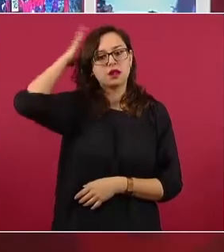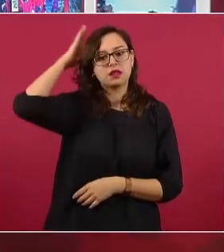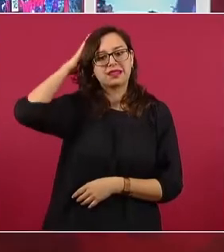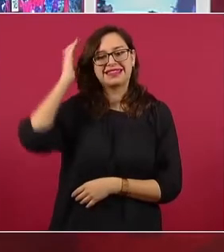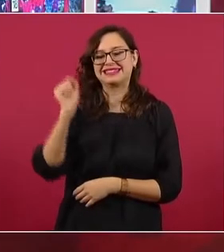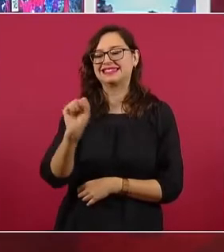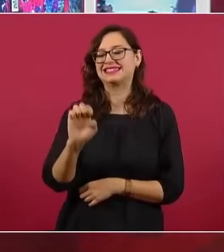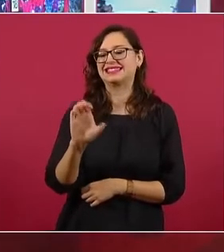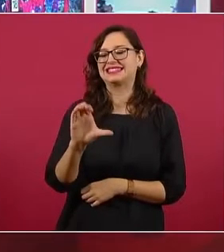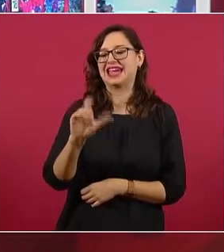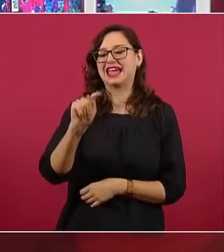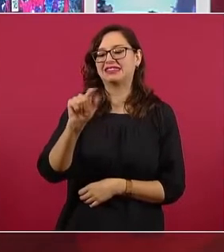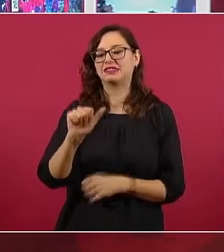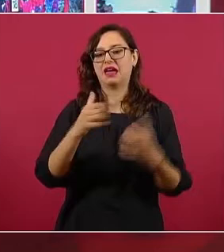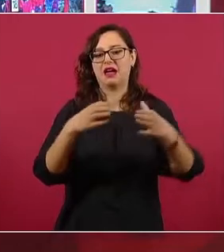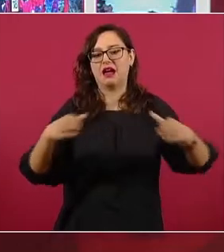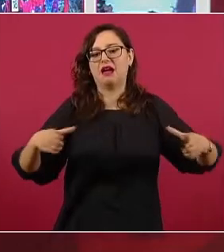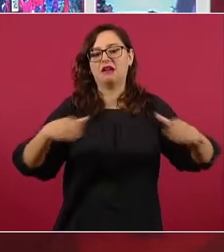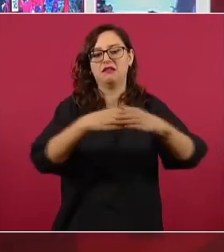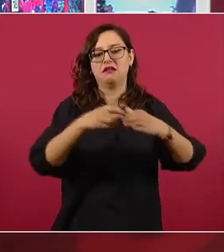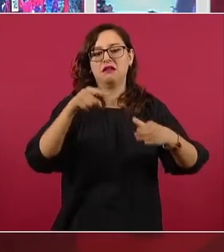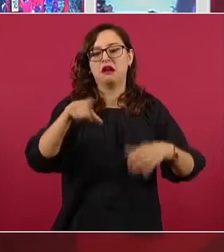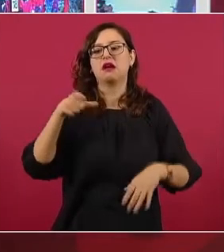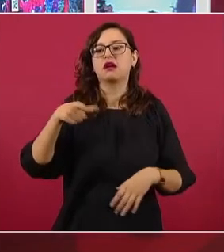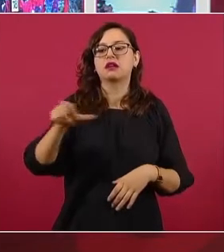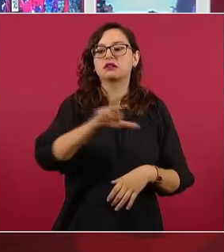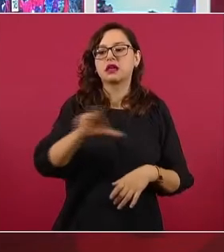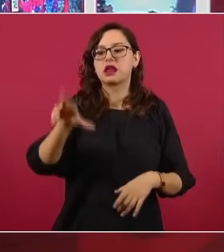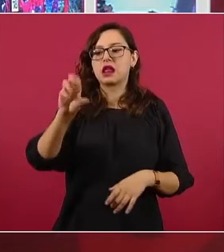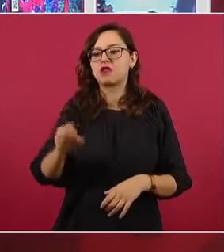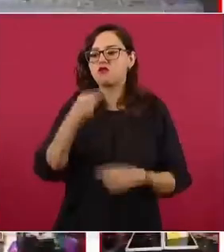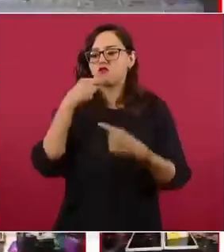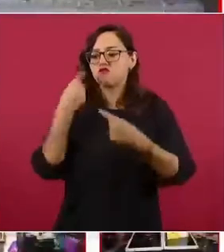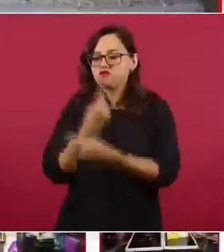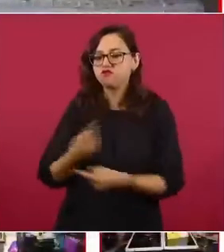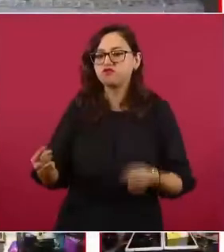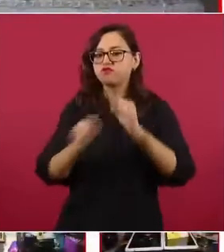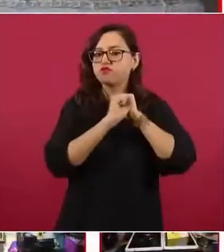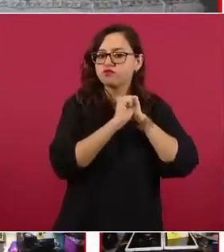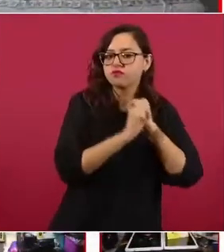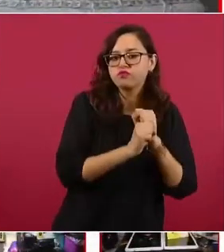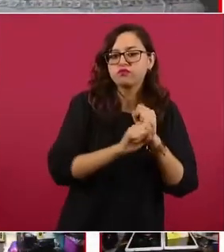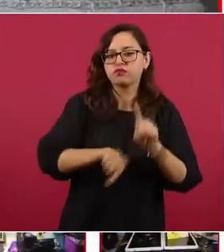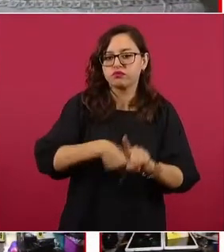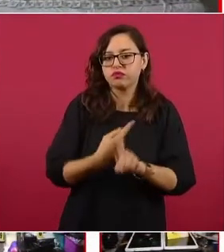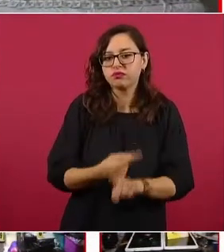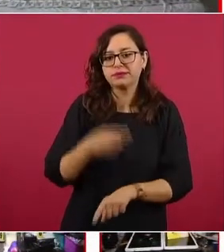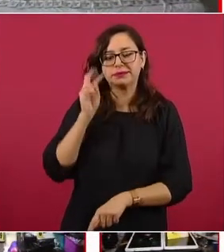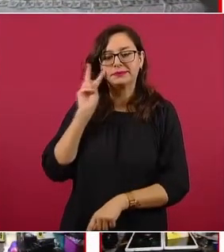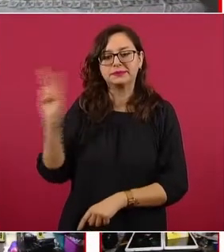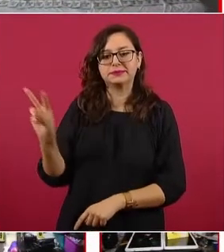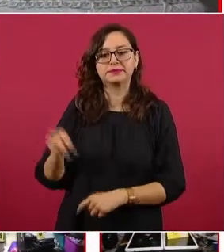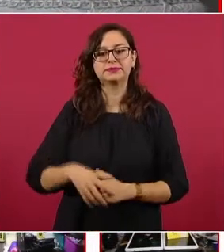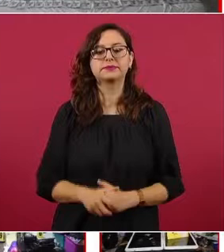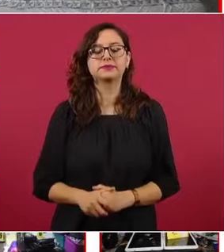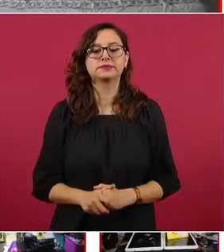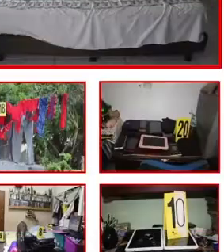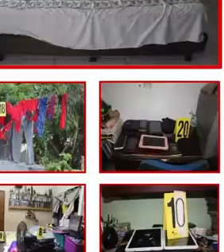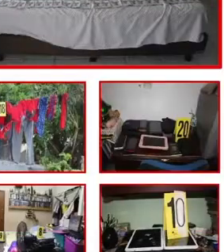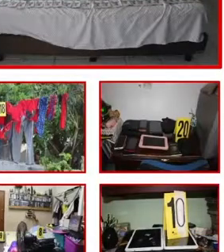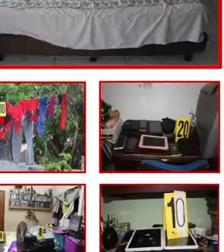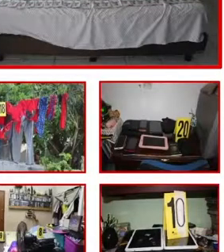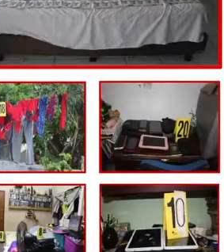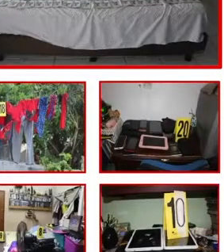infantil en Quintana Roo. Esto fue en el municipio de Chetumal. La persona detenida, Javier